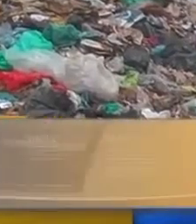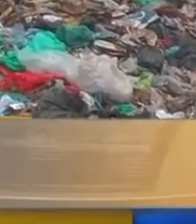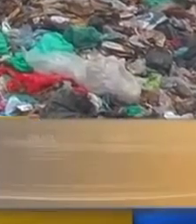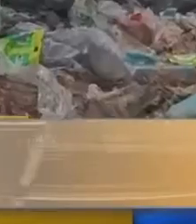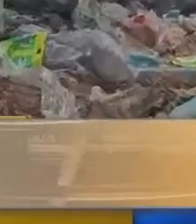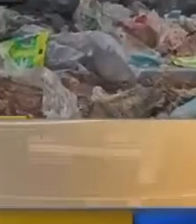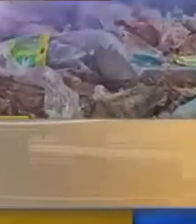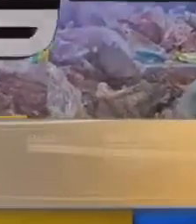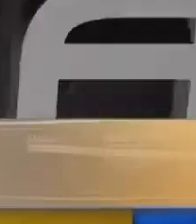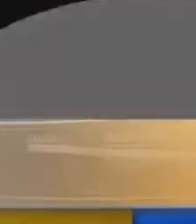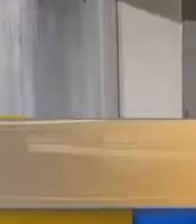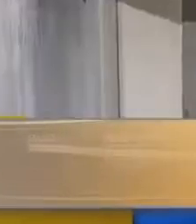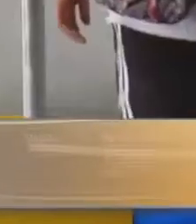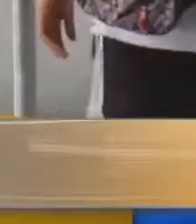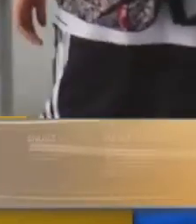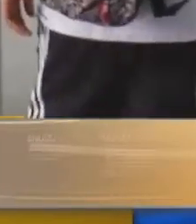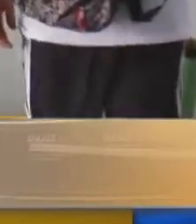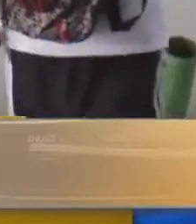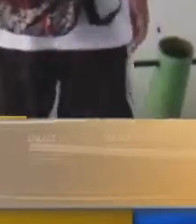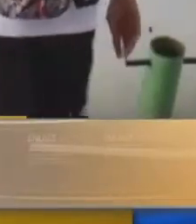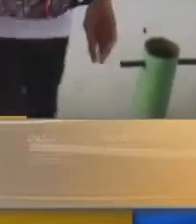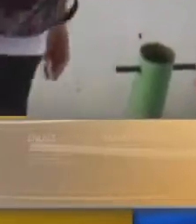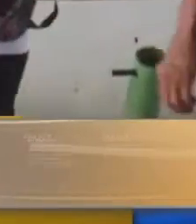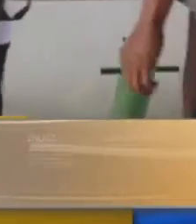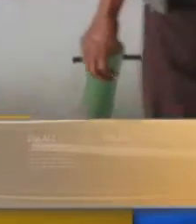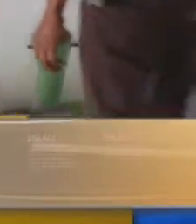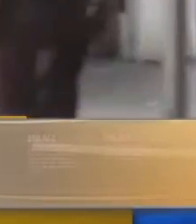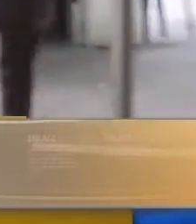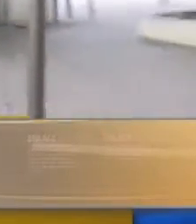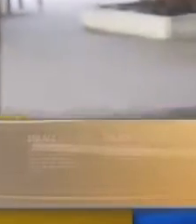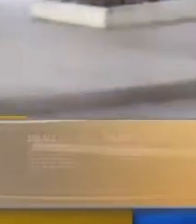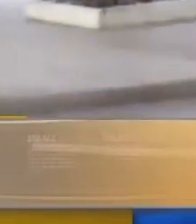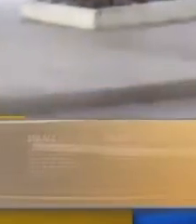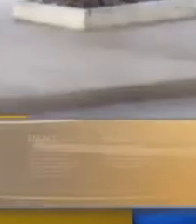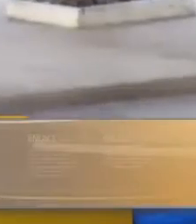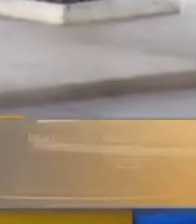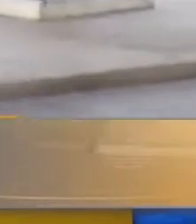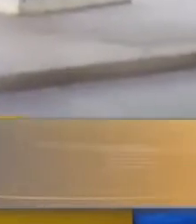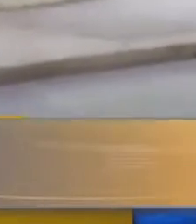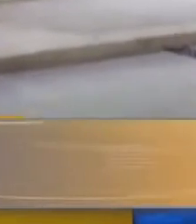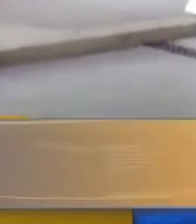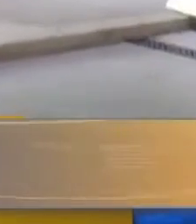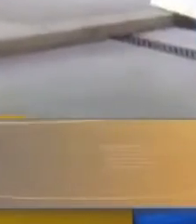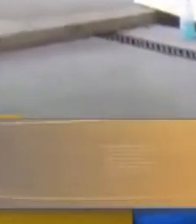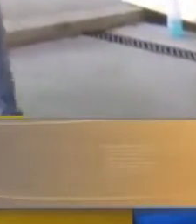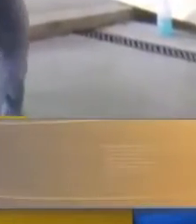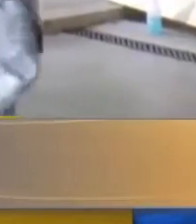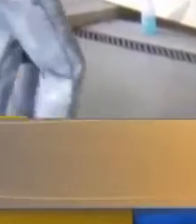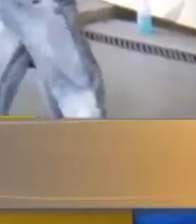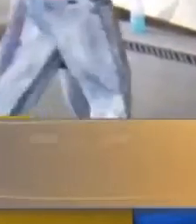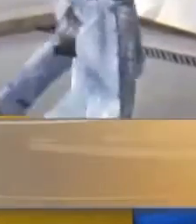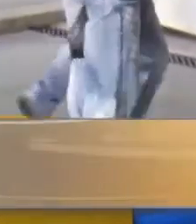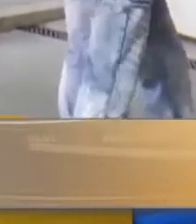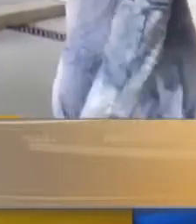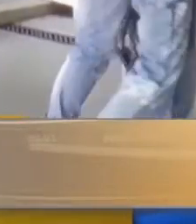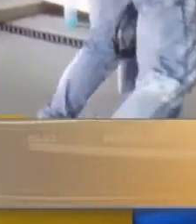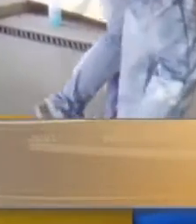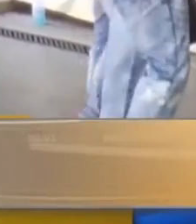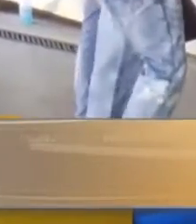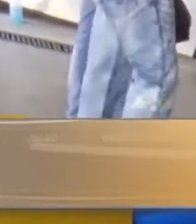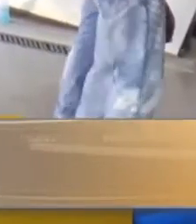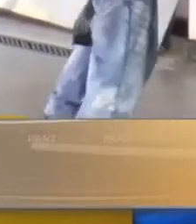en el puerto petrolero. CTI de la Fiscalía e integrante del Batallón Nueva Granada lograron captura de la banda Los Galleros, dedicada a la venta de